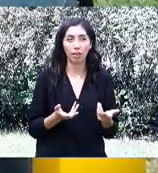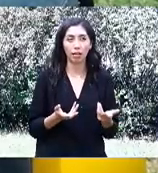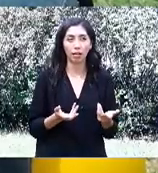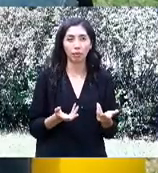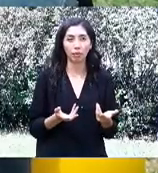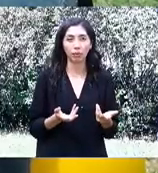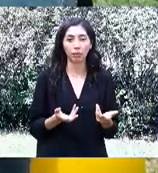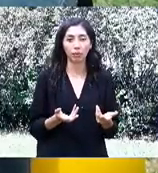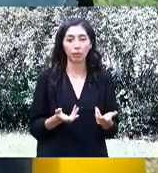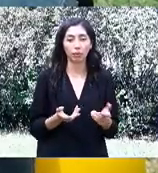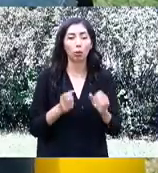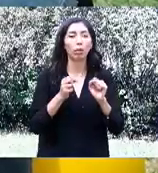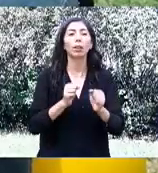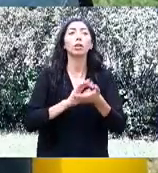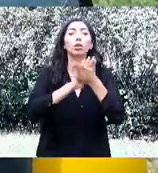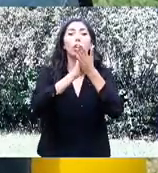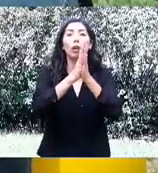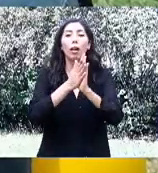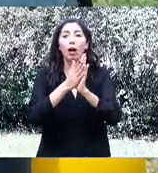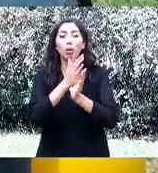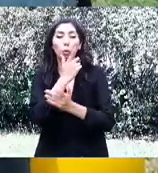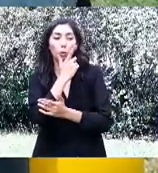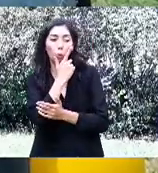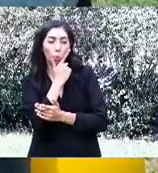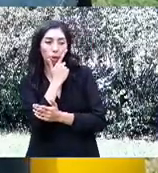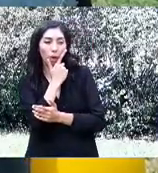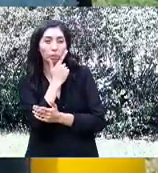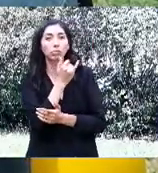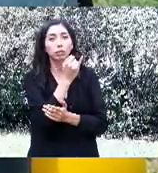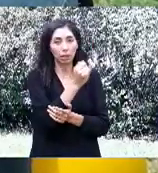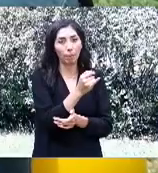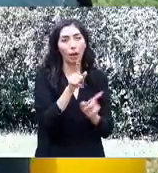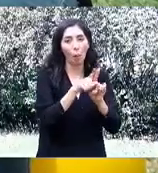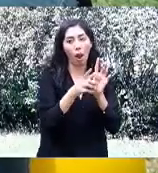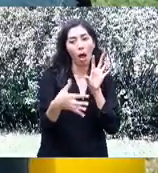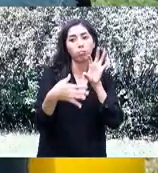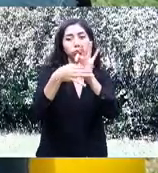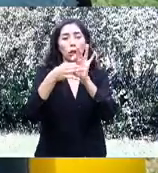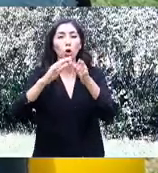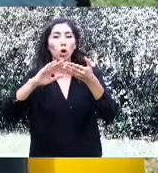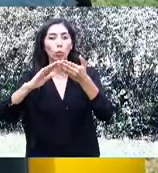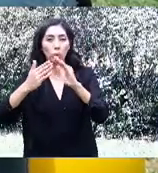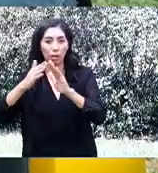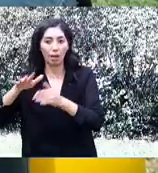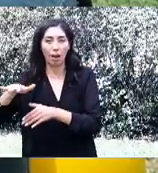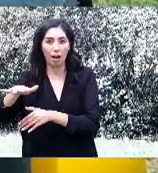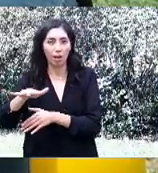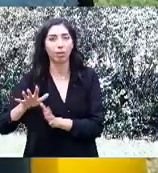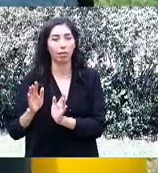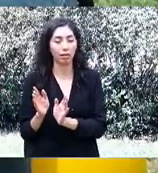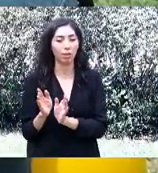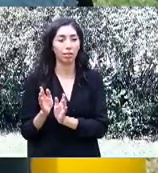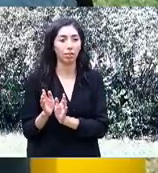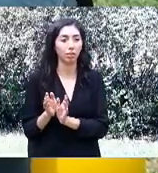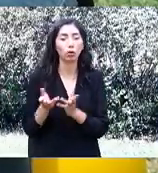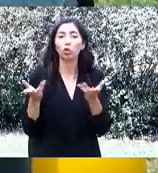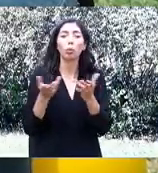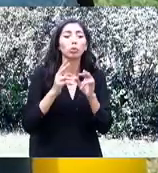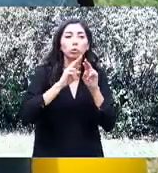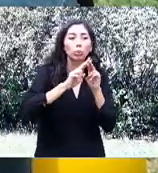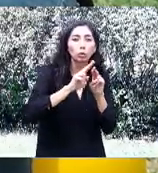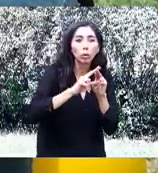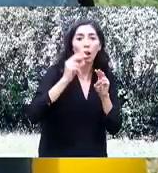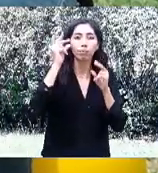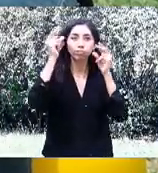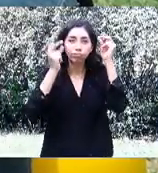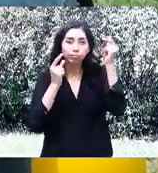eh dudas que tenemos por supuesto Siempre con la comunidad con e y Y cómo los vamos resolviendo